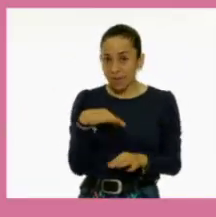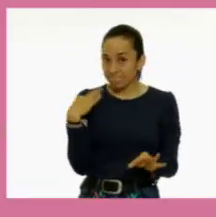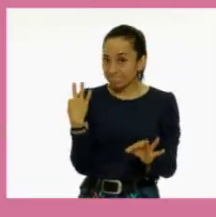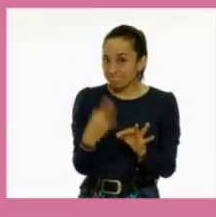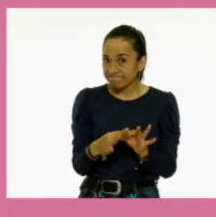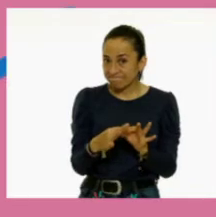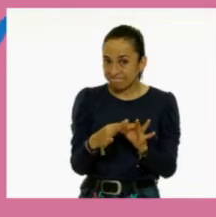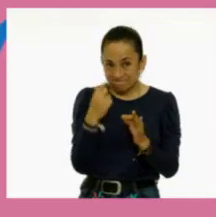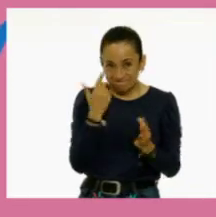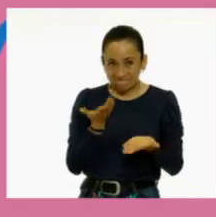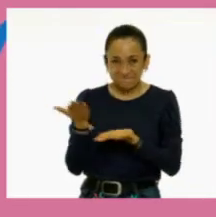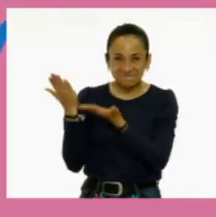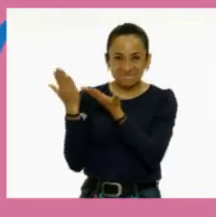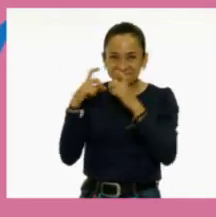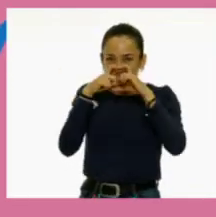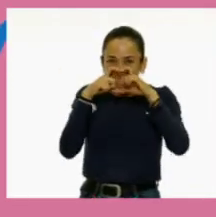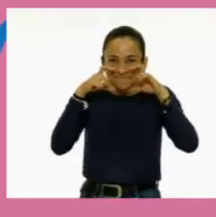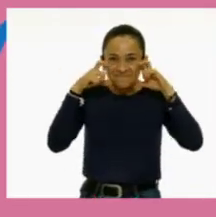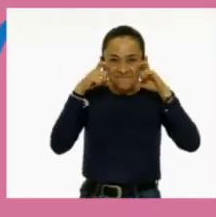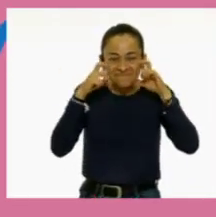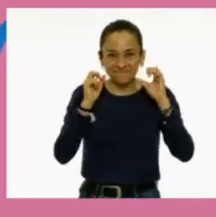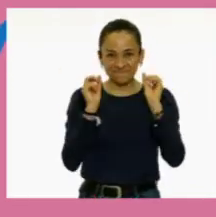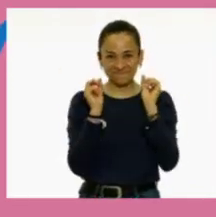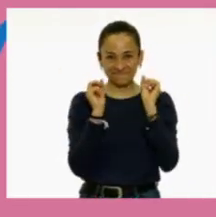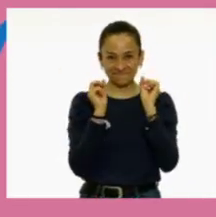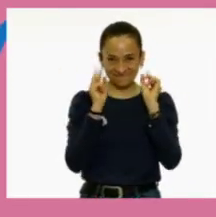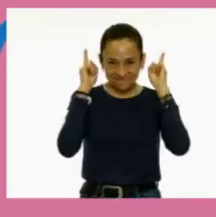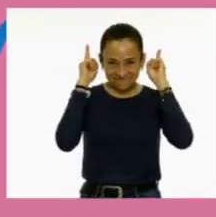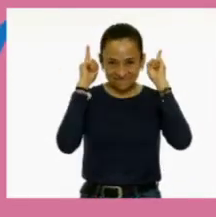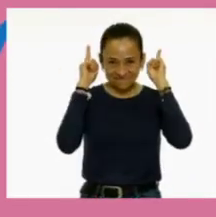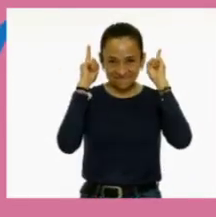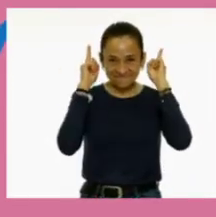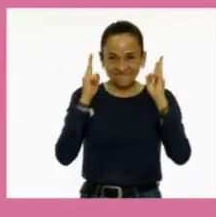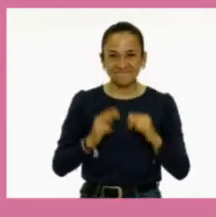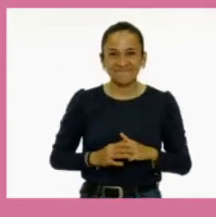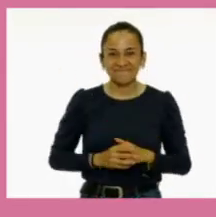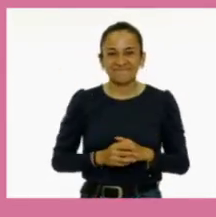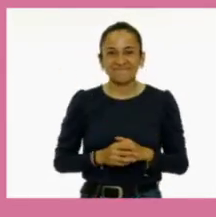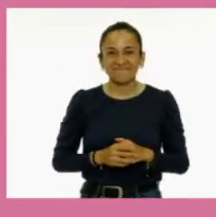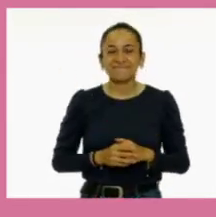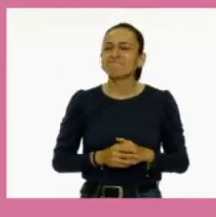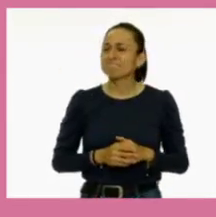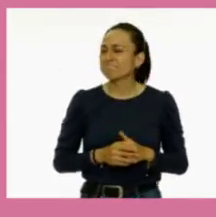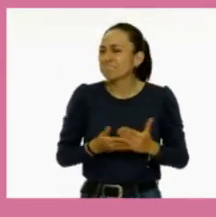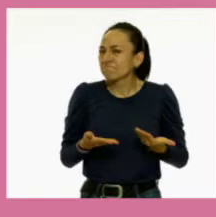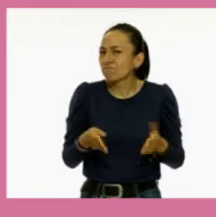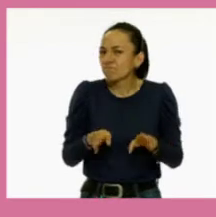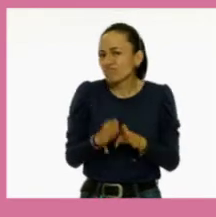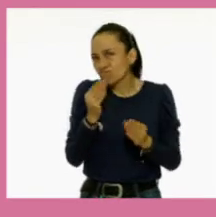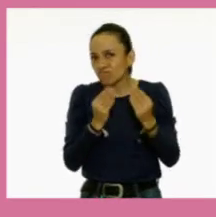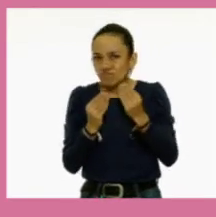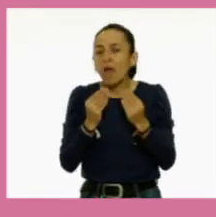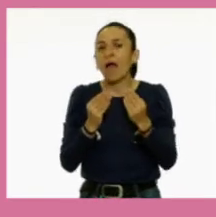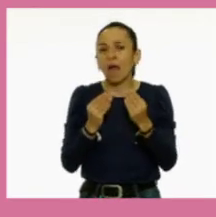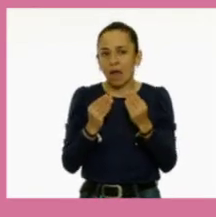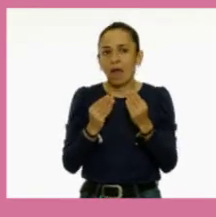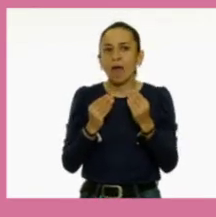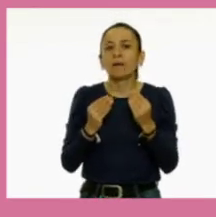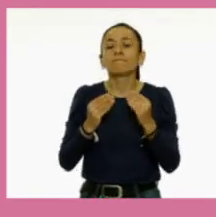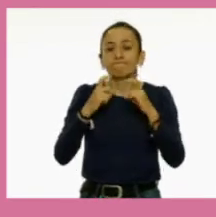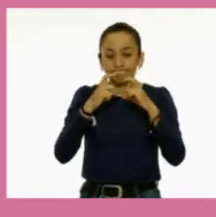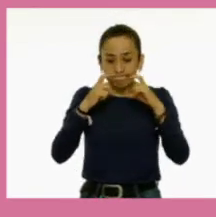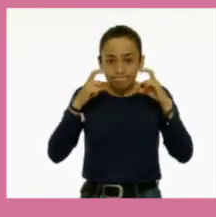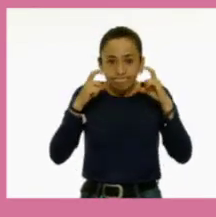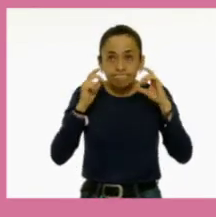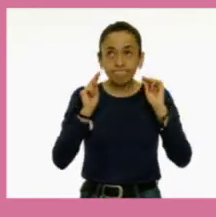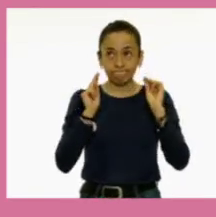¡Listo! Ya tienes un cubrebocas con 2 pares de cuerdas. Para colocártelo, deberás amarrar las cuerdas sobre